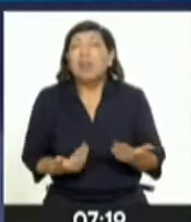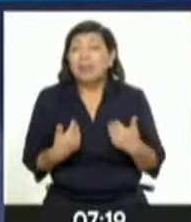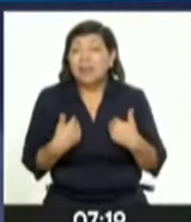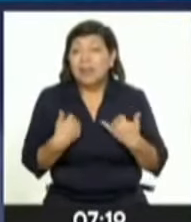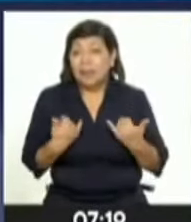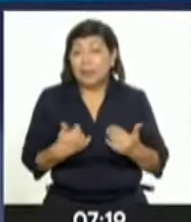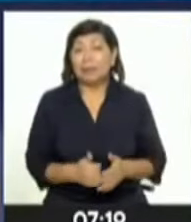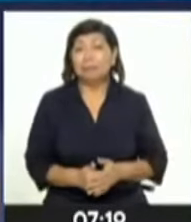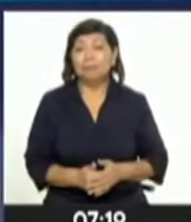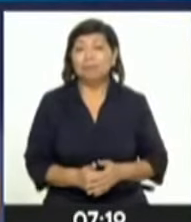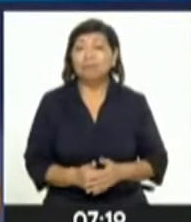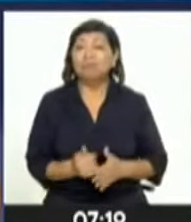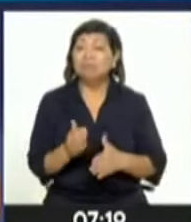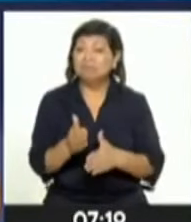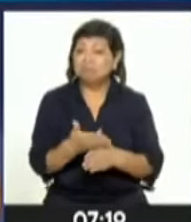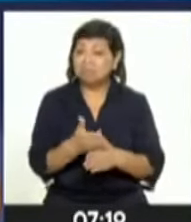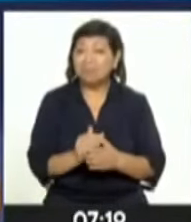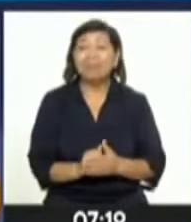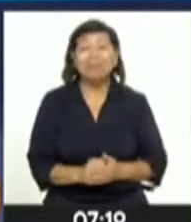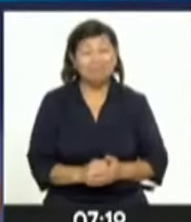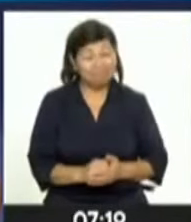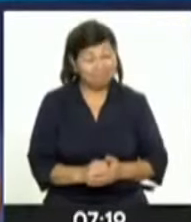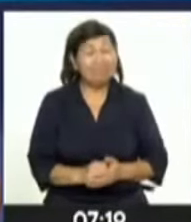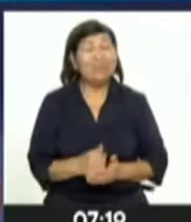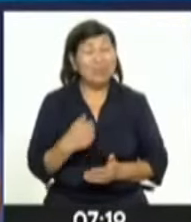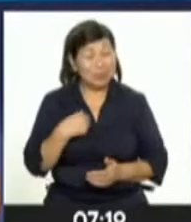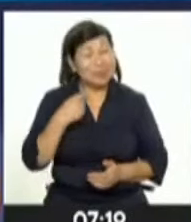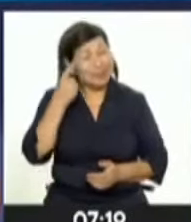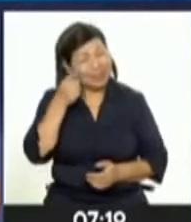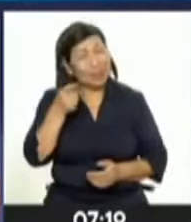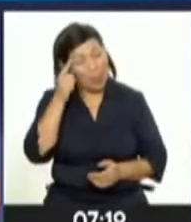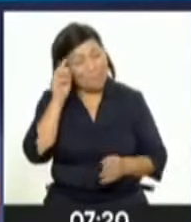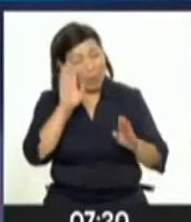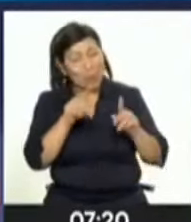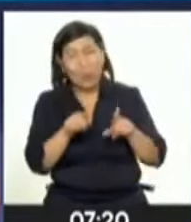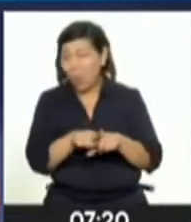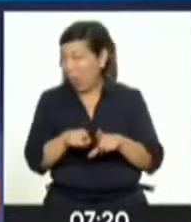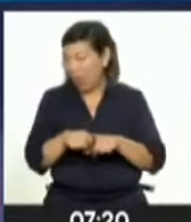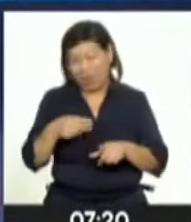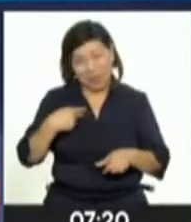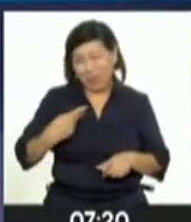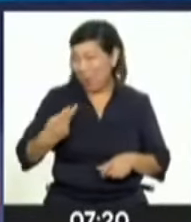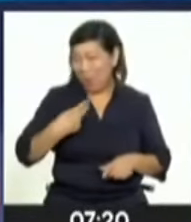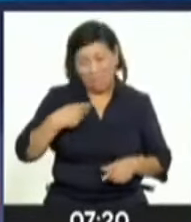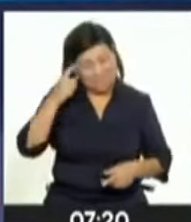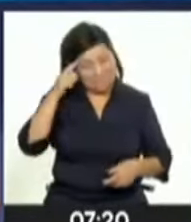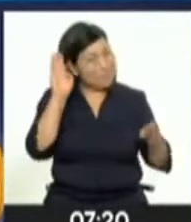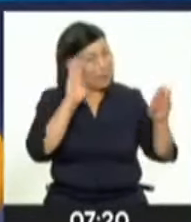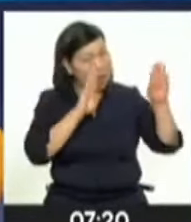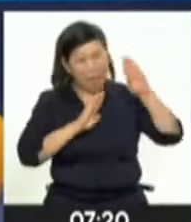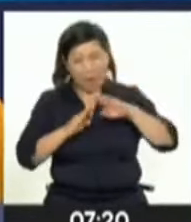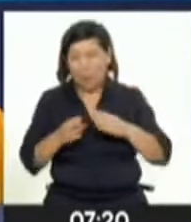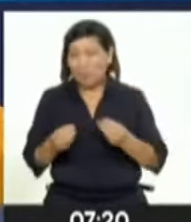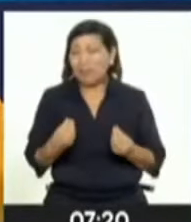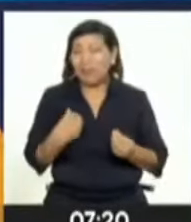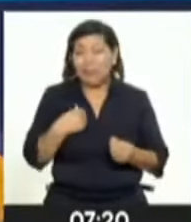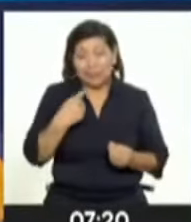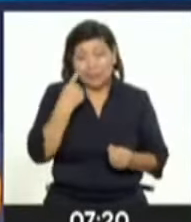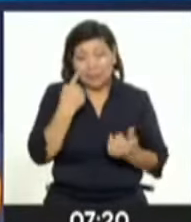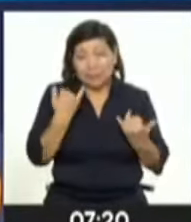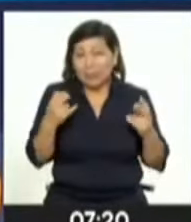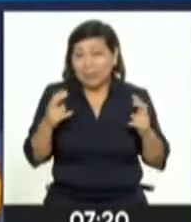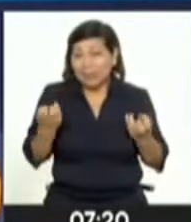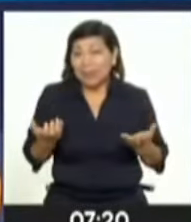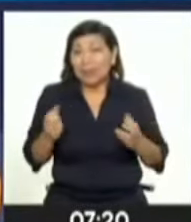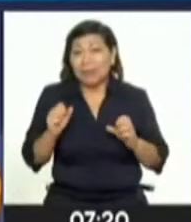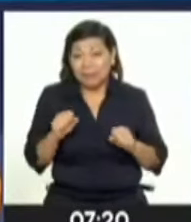tienen? Compartimos tu preocupación, porque en realidad lo que nos dimos cuenta cuando asumimos y conocimos este tema